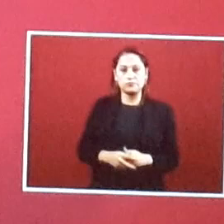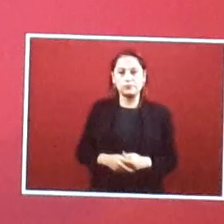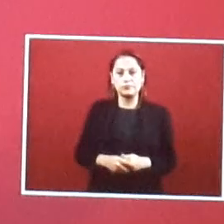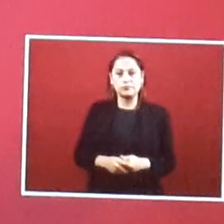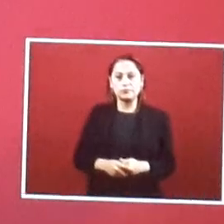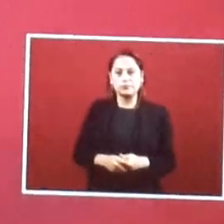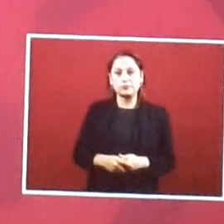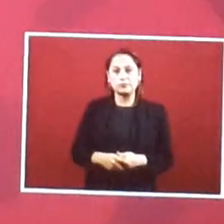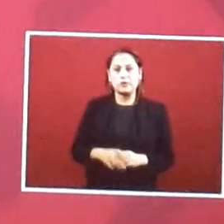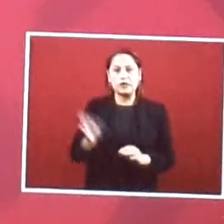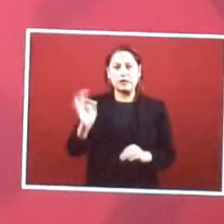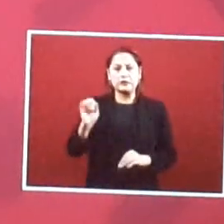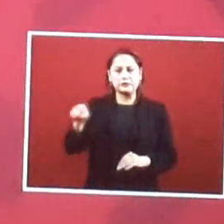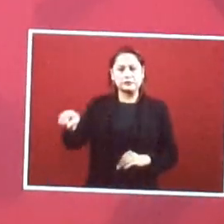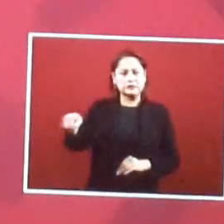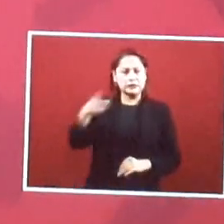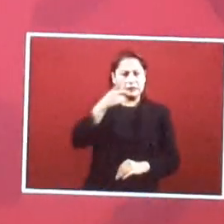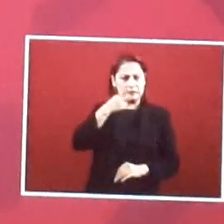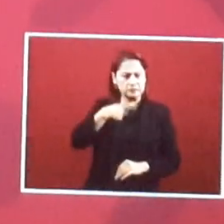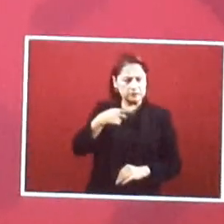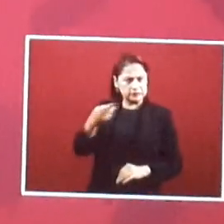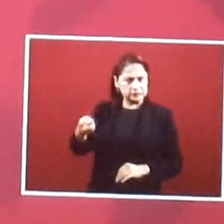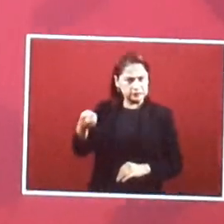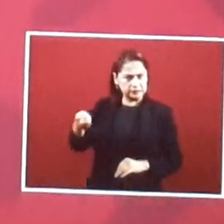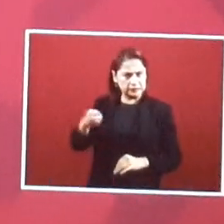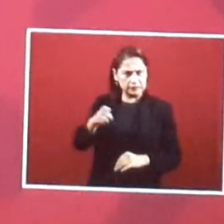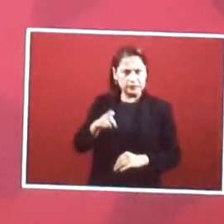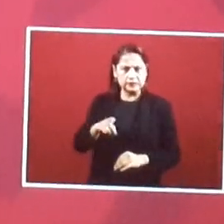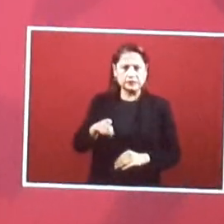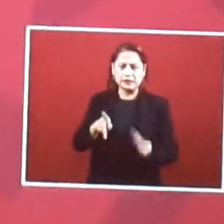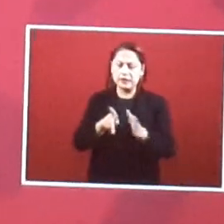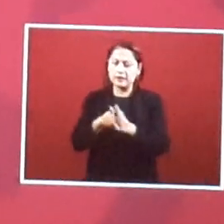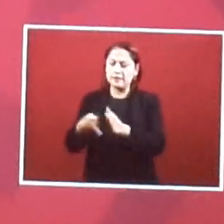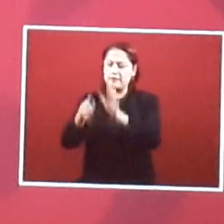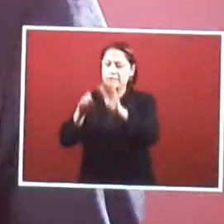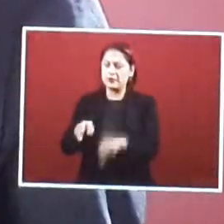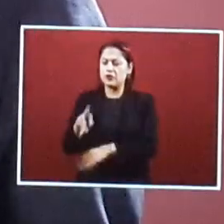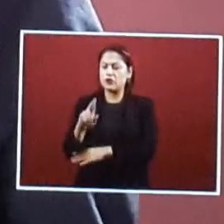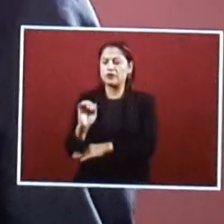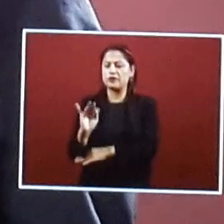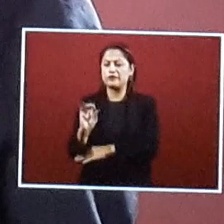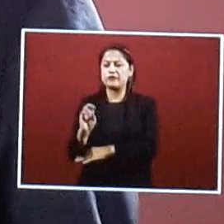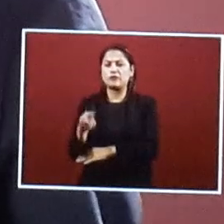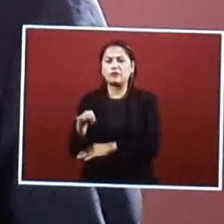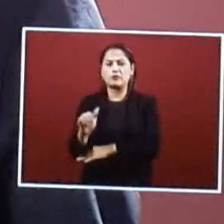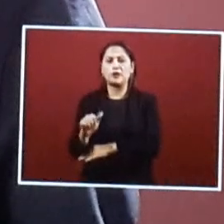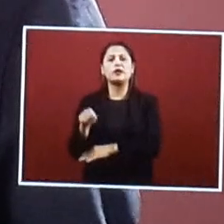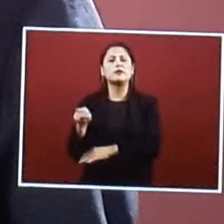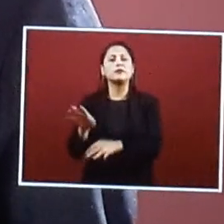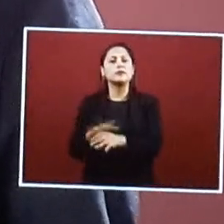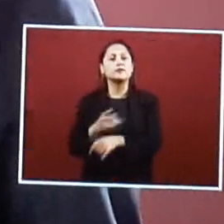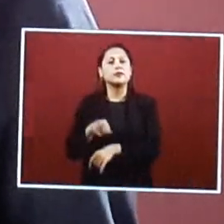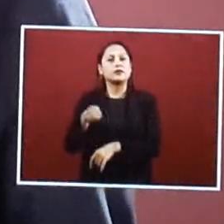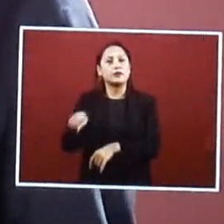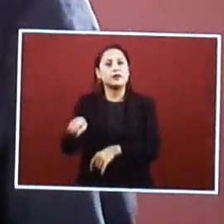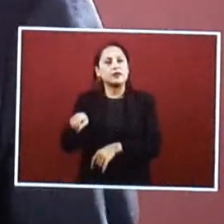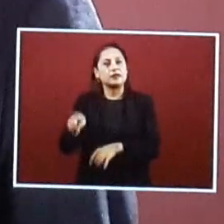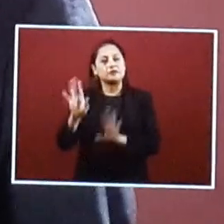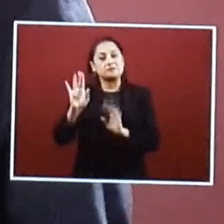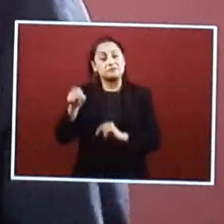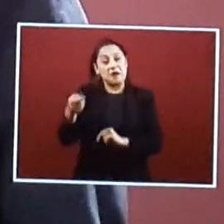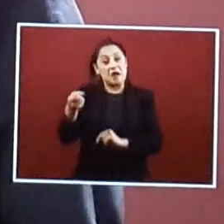A lo mejor a eso se refiere el Reforma, porque ellos tienen una concepción